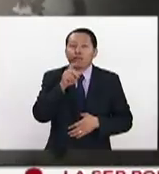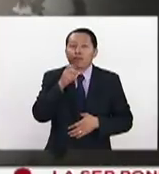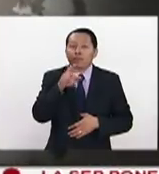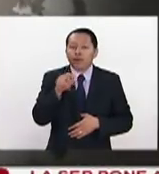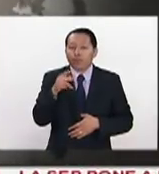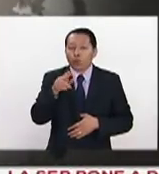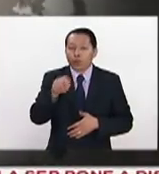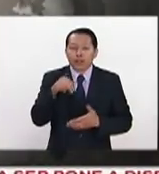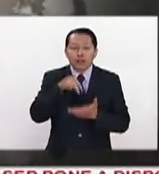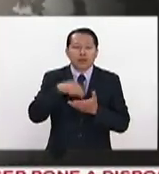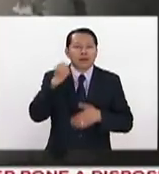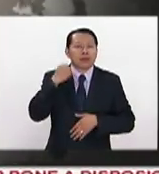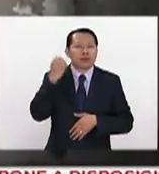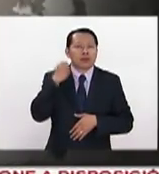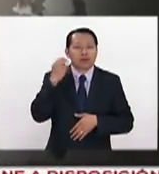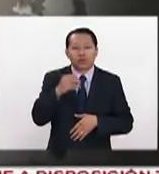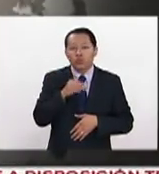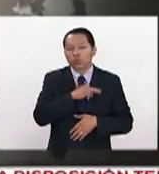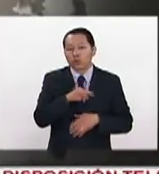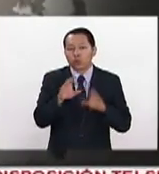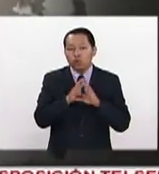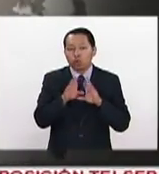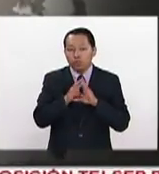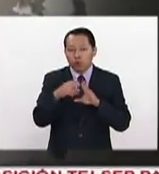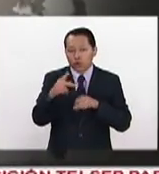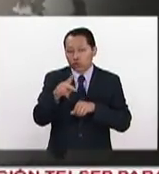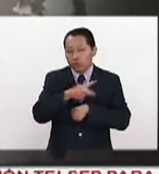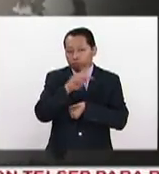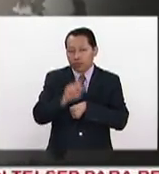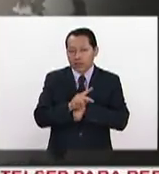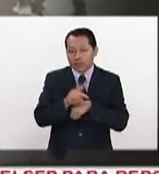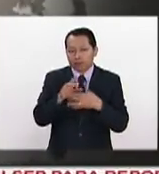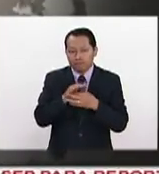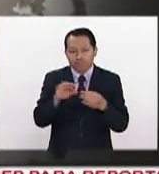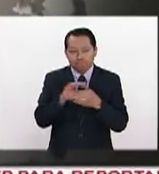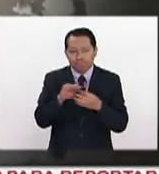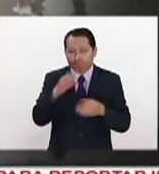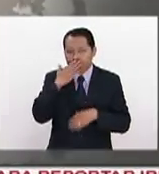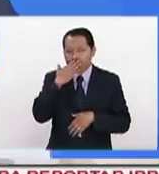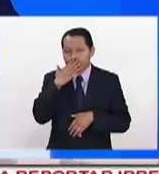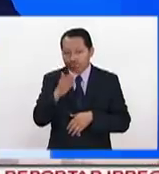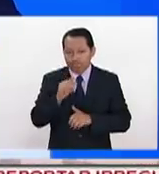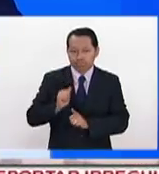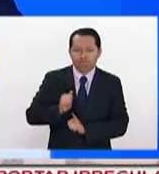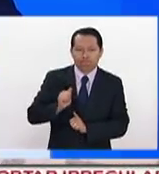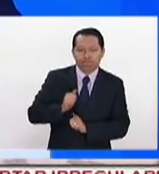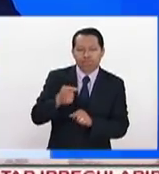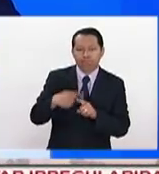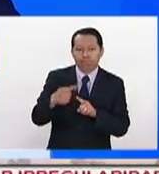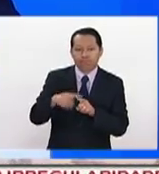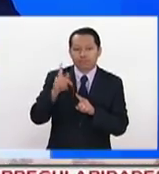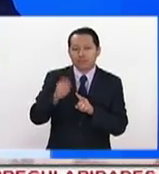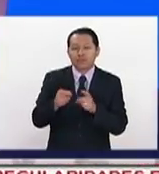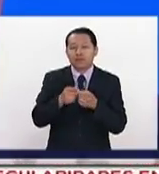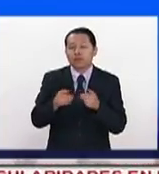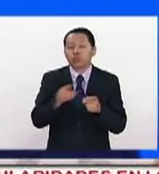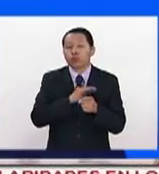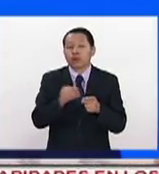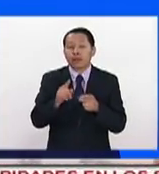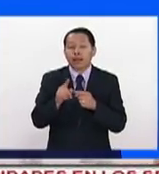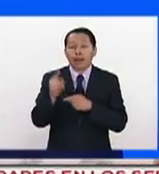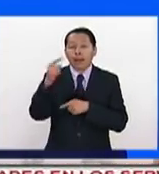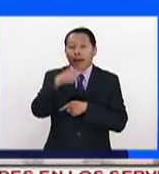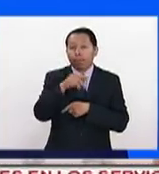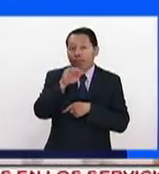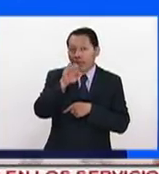rindió su discurso anual sobre el estado de la nación. Resaltó los avances militares de su país, sobre todo el desarrollo de un misil